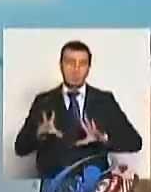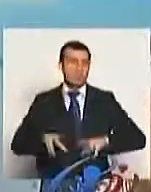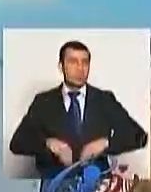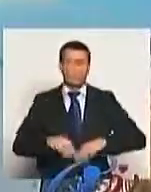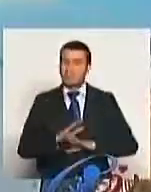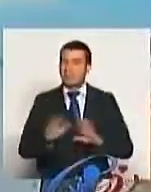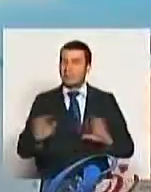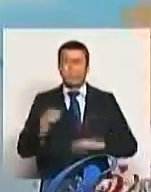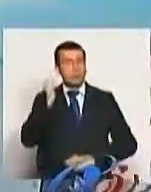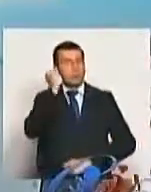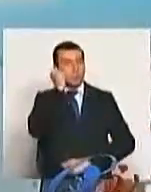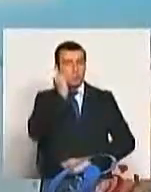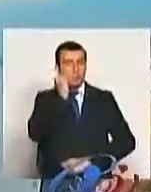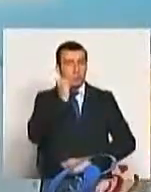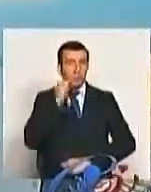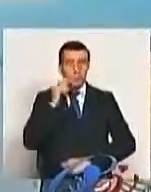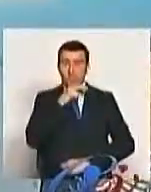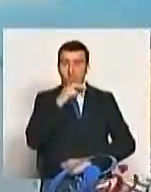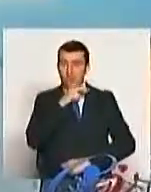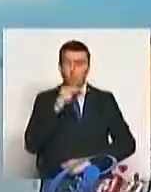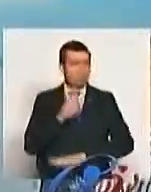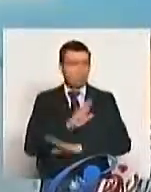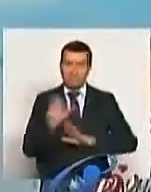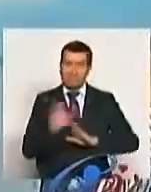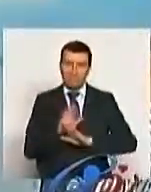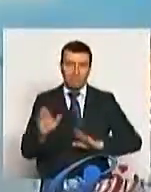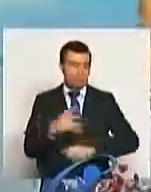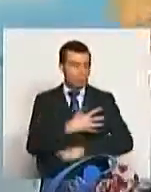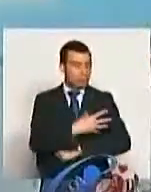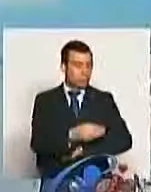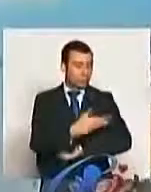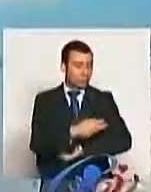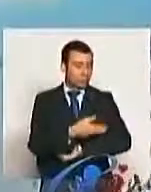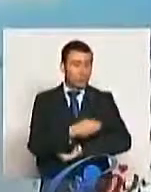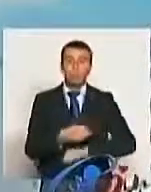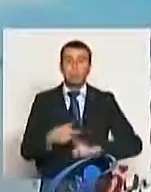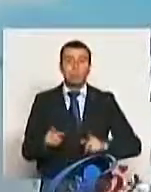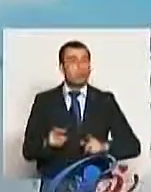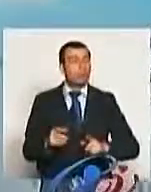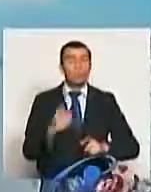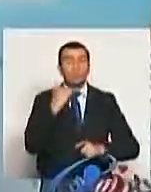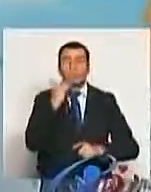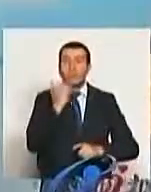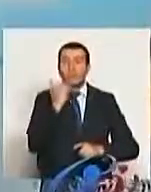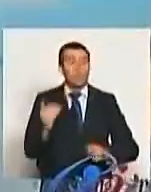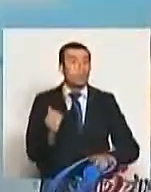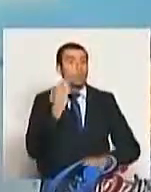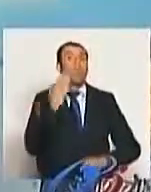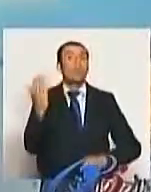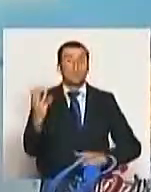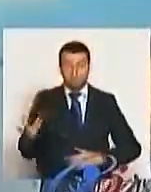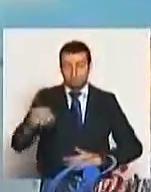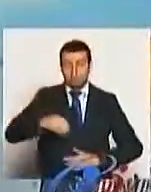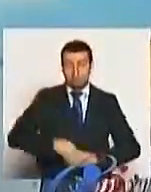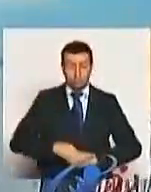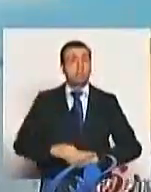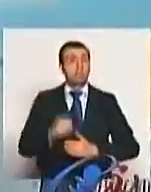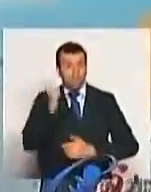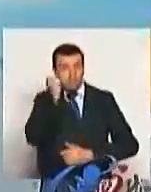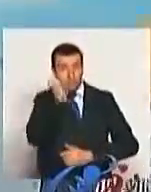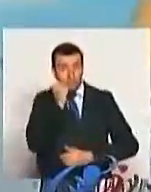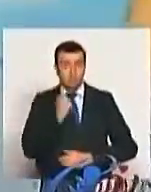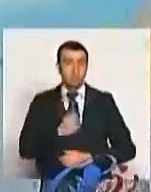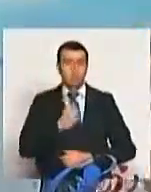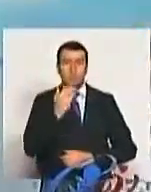no hay menstruación, no hay ovulación. Lo que tiene es que uno no sabe en qué momento va a ovular, y primero la ovulación se produce